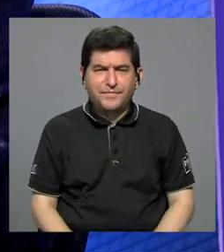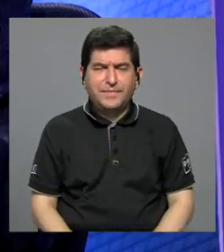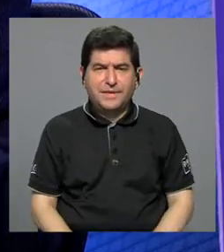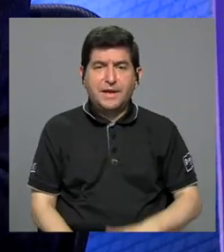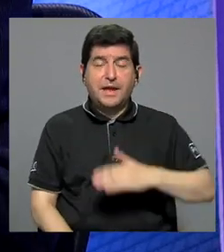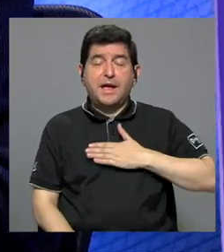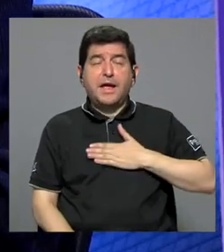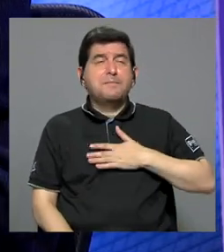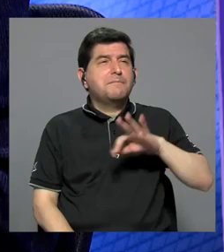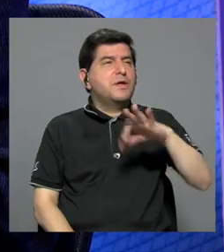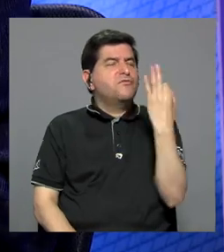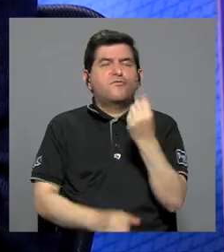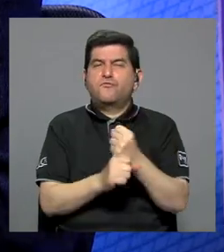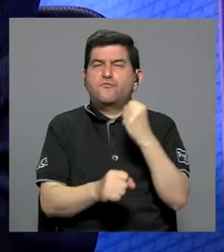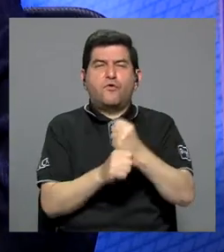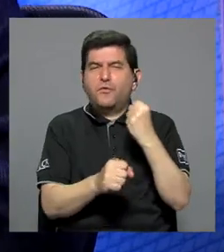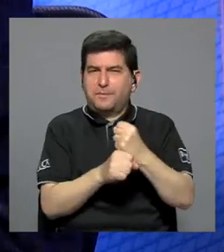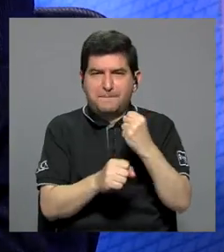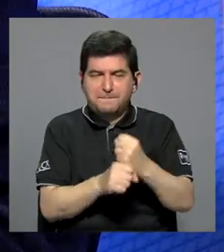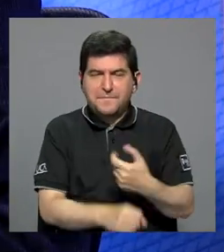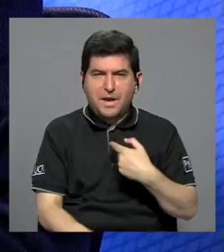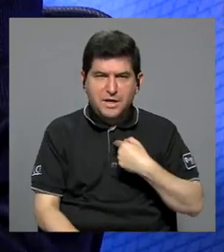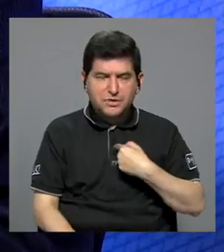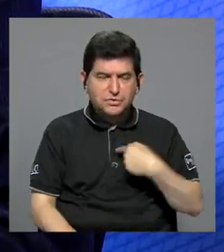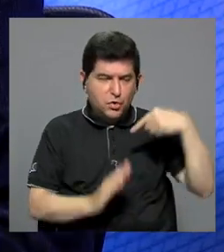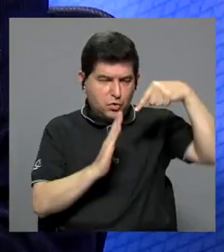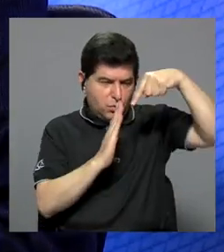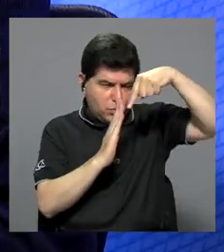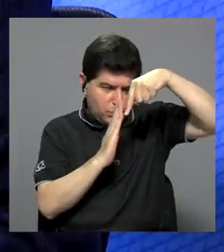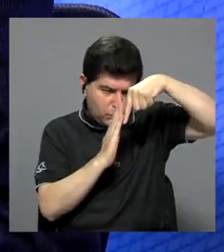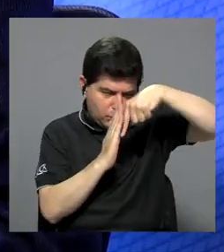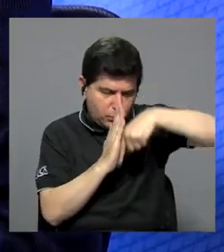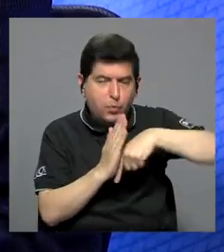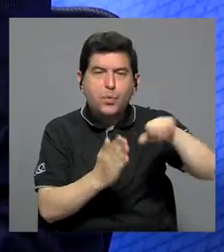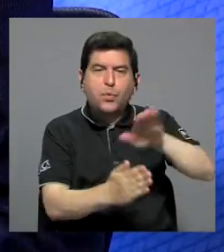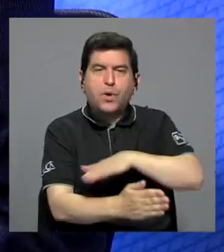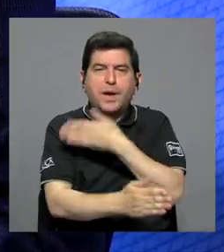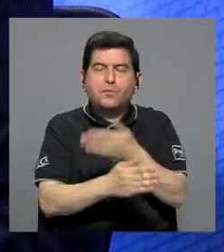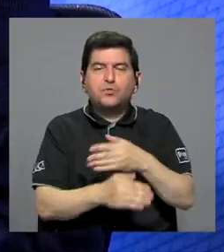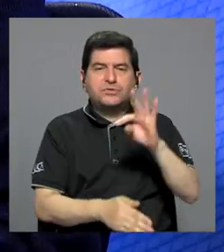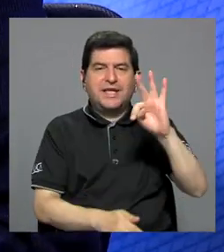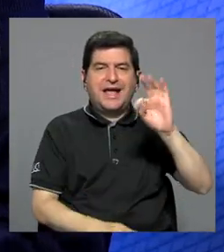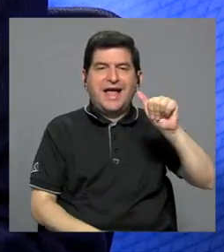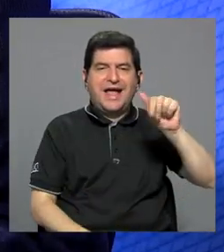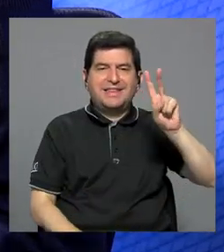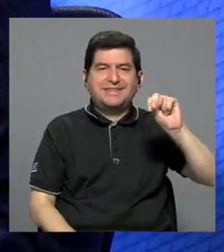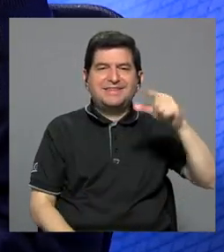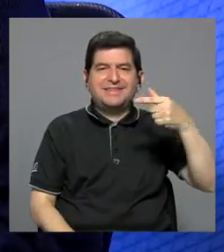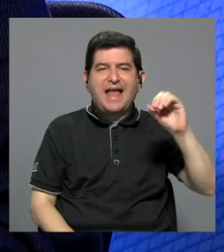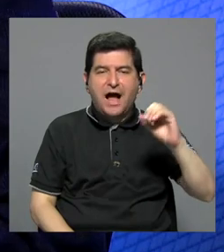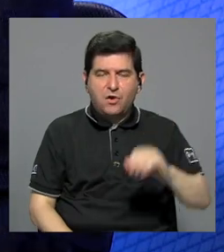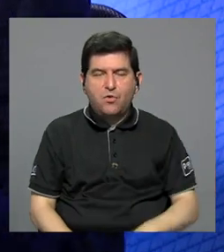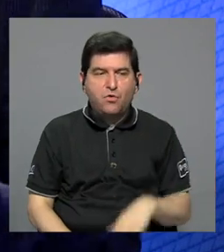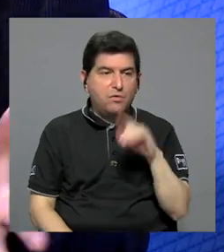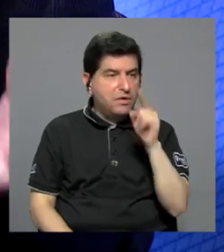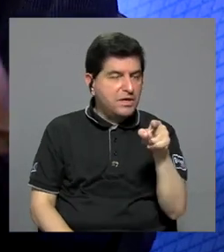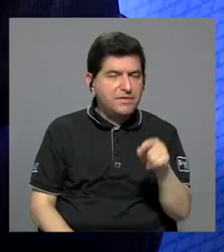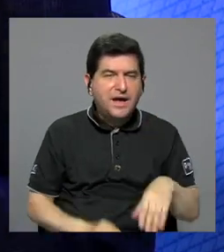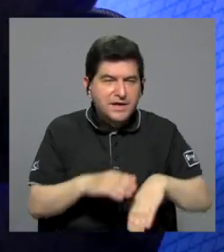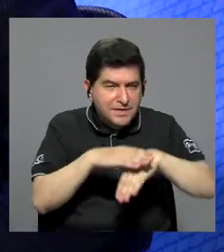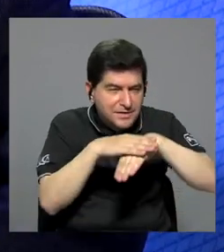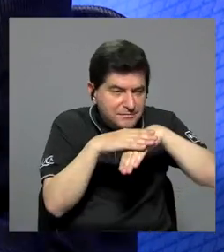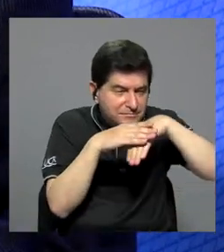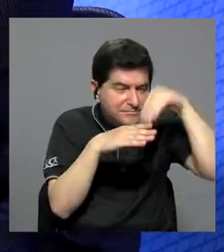que dentro de mi manera de trabajar, eso implica que yo me iba a sumergir en la música del tango, ¿verdad? Y sacar de